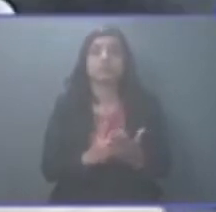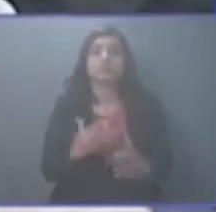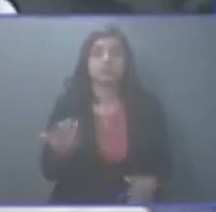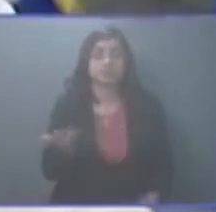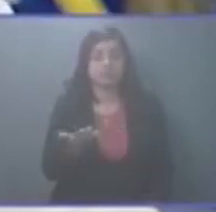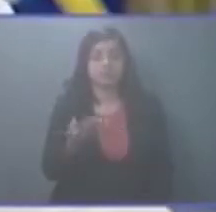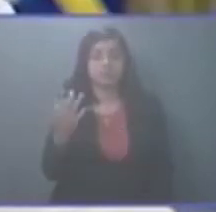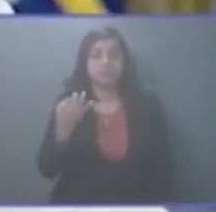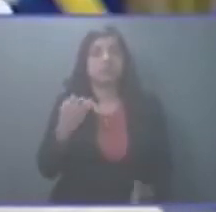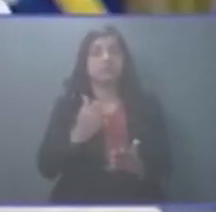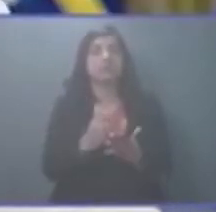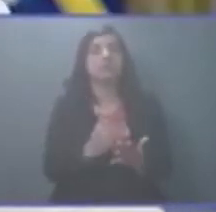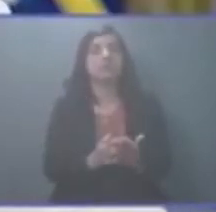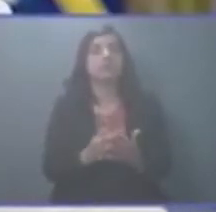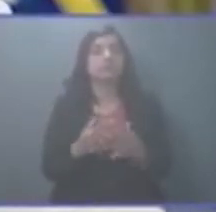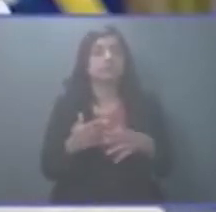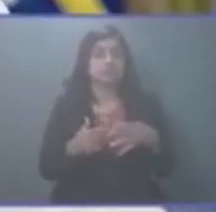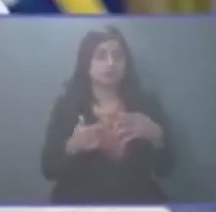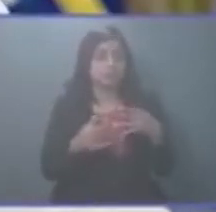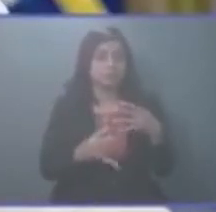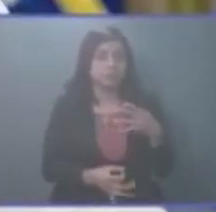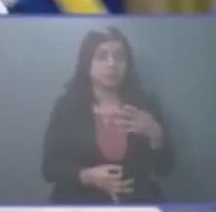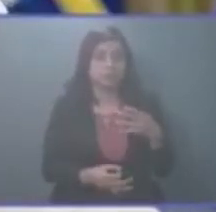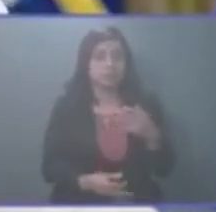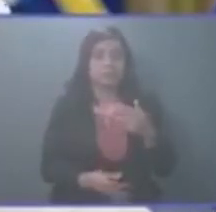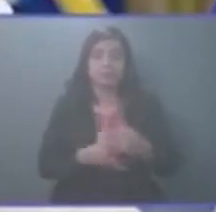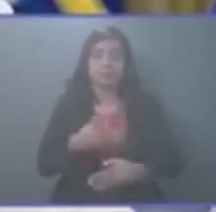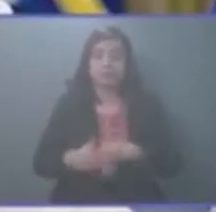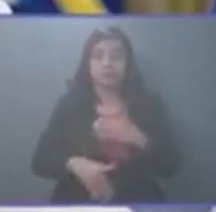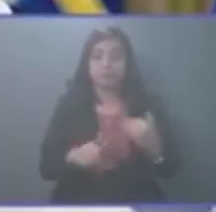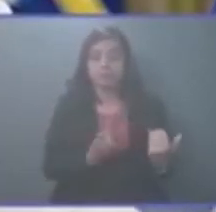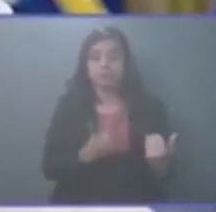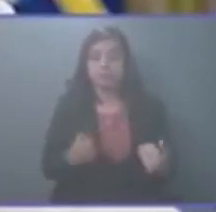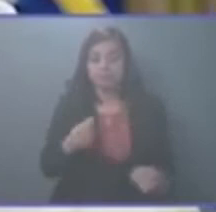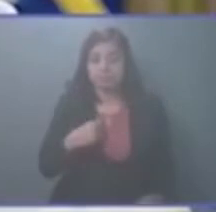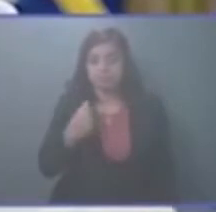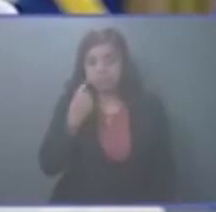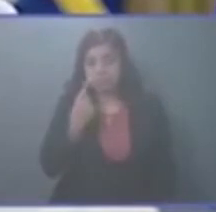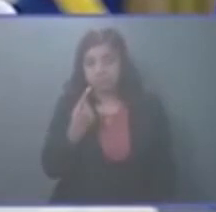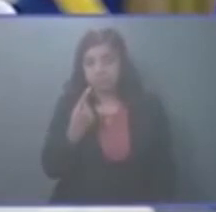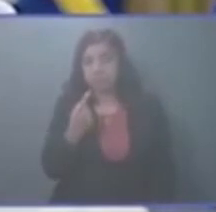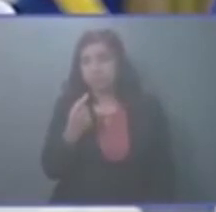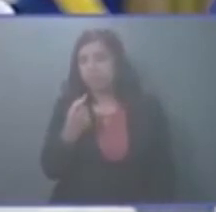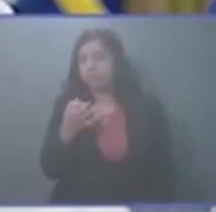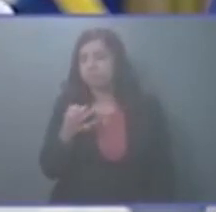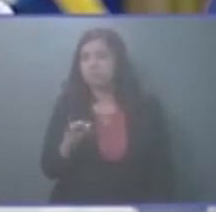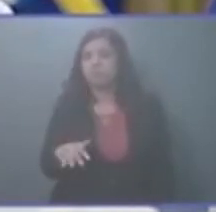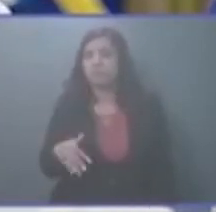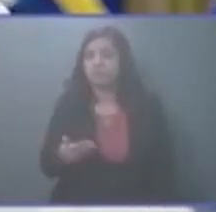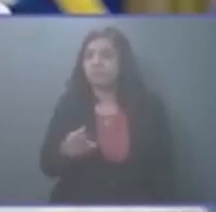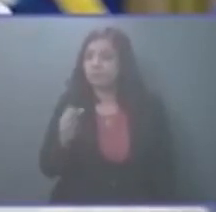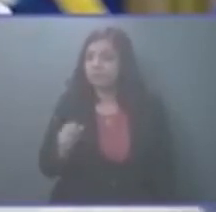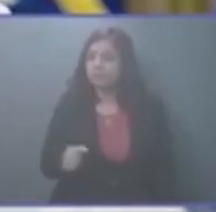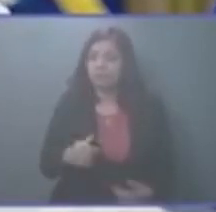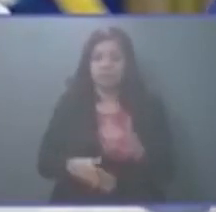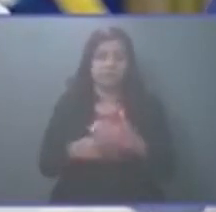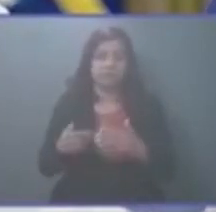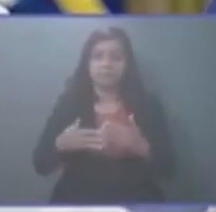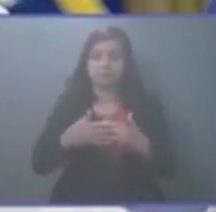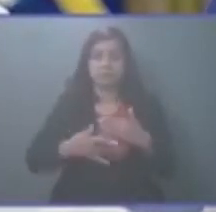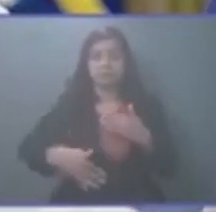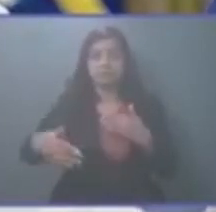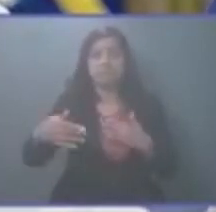que cumple con todas las disposiciones de respaldo legal para que pueda llevarse adelante